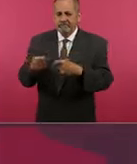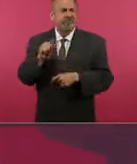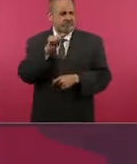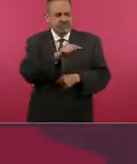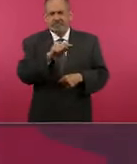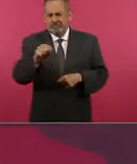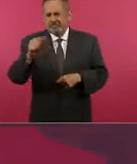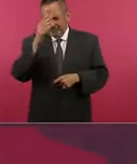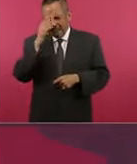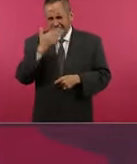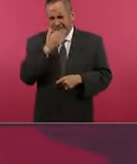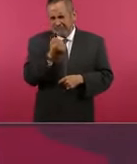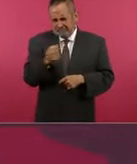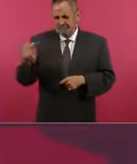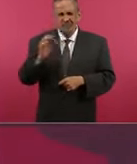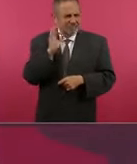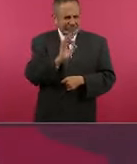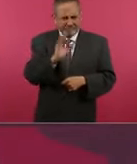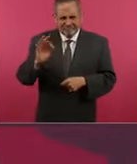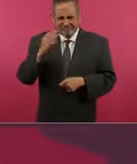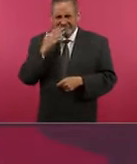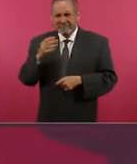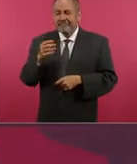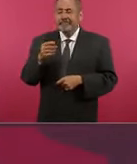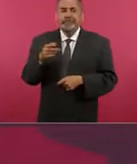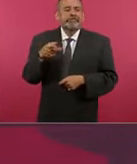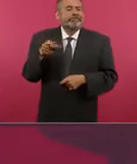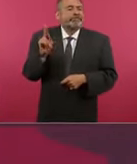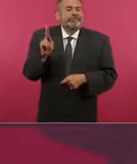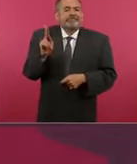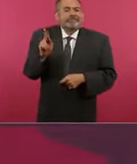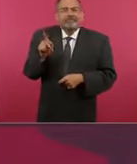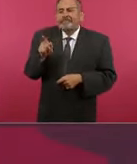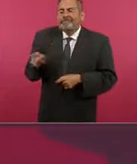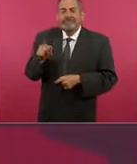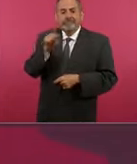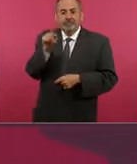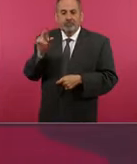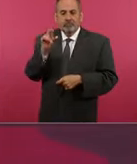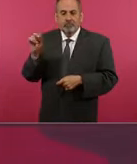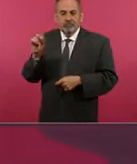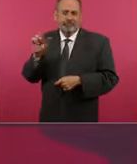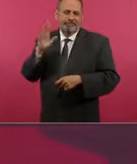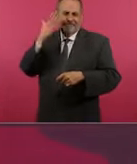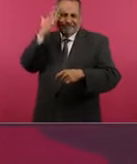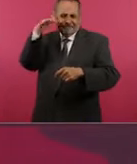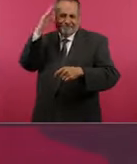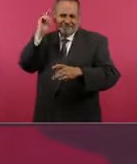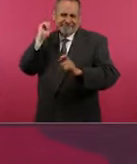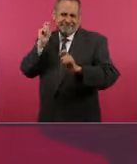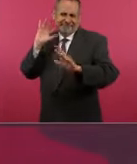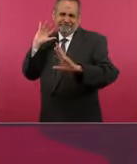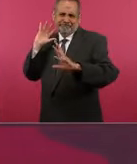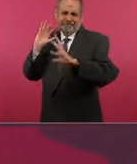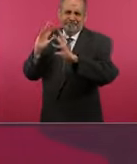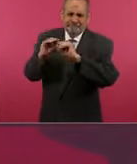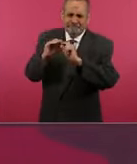gente buenas en el sector salud, pero pues ya SOE ya